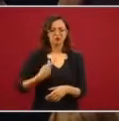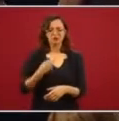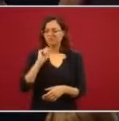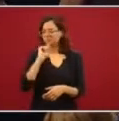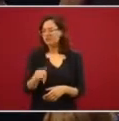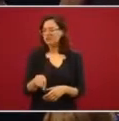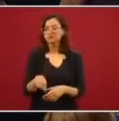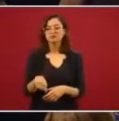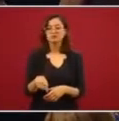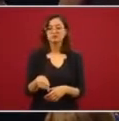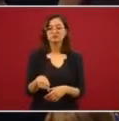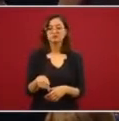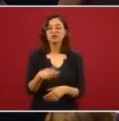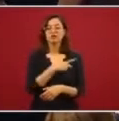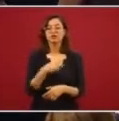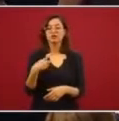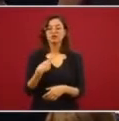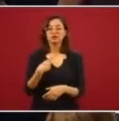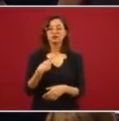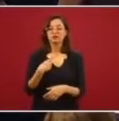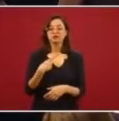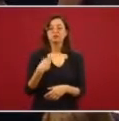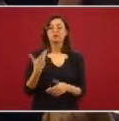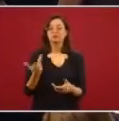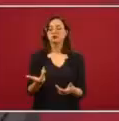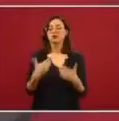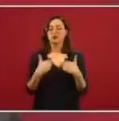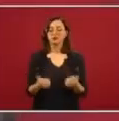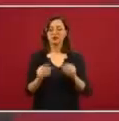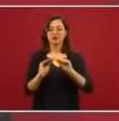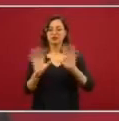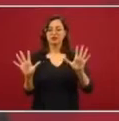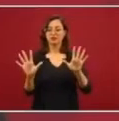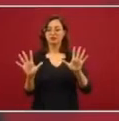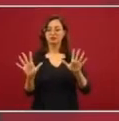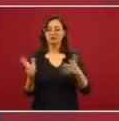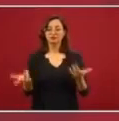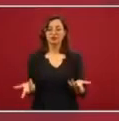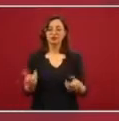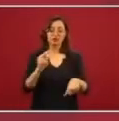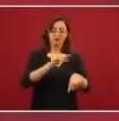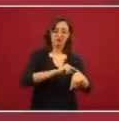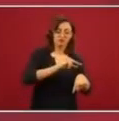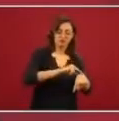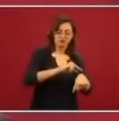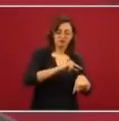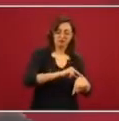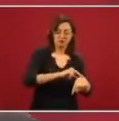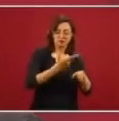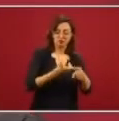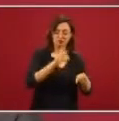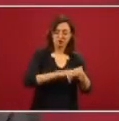y es útil para ubicar la población ubique con claridad la diferencia entre la acción médica y la acción de salud pública